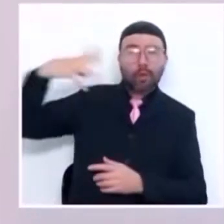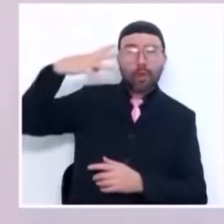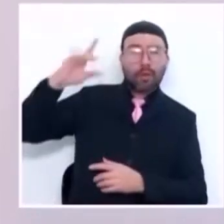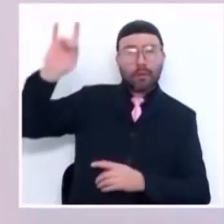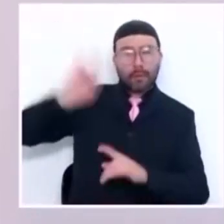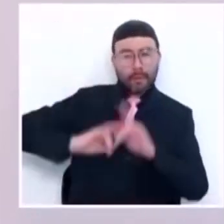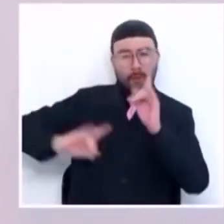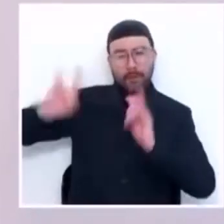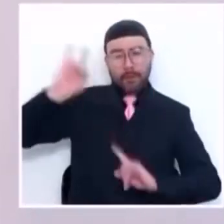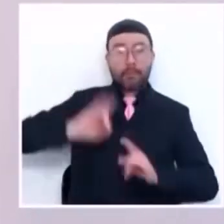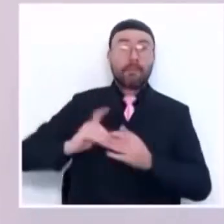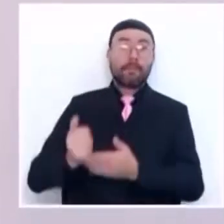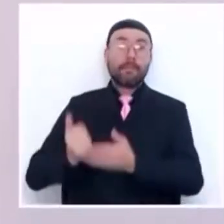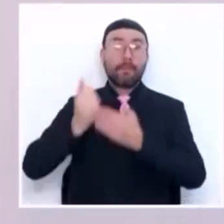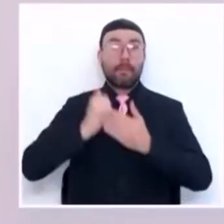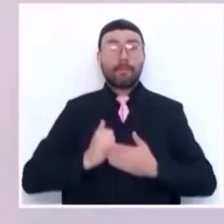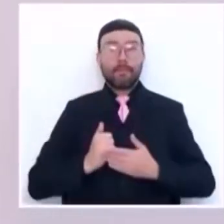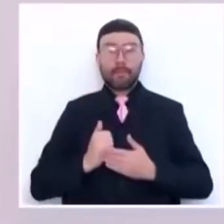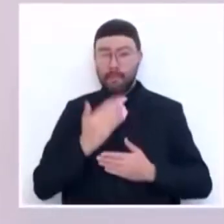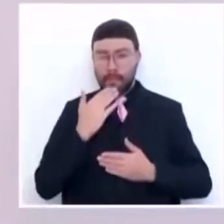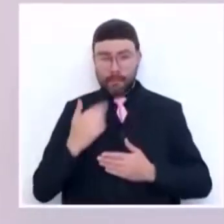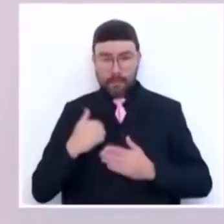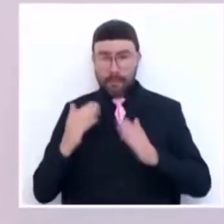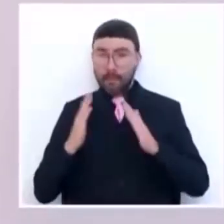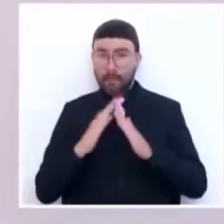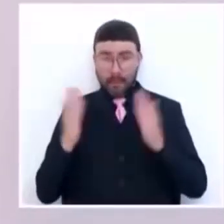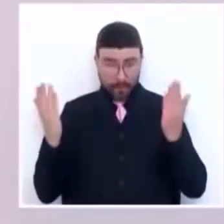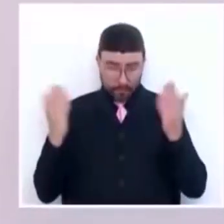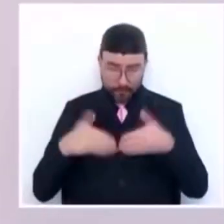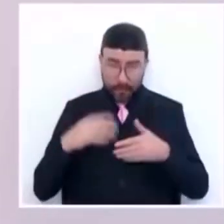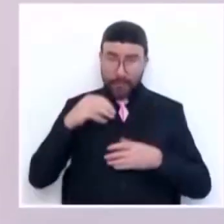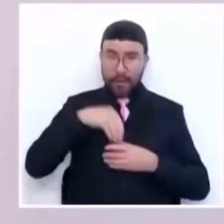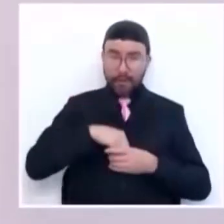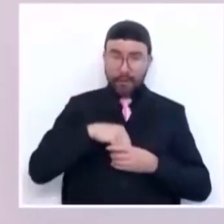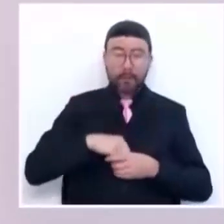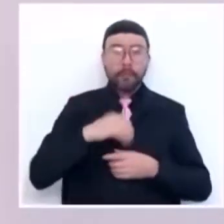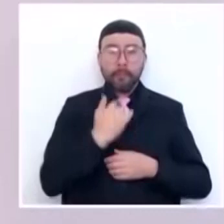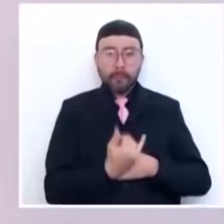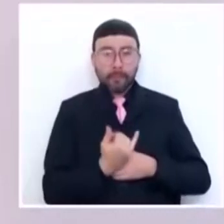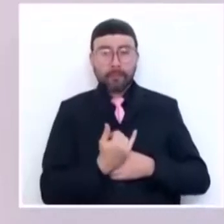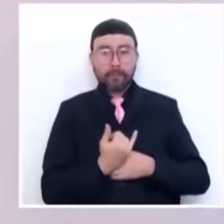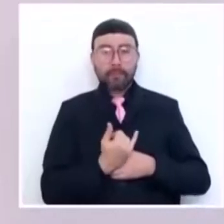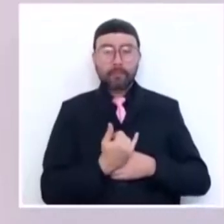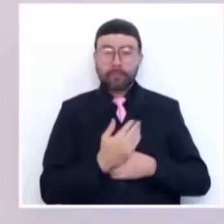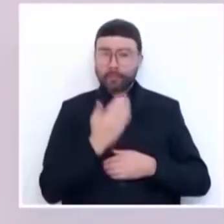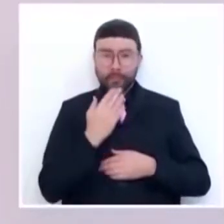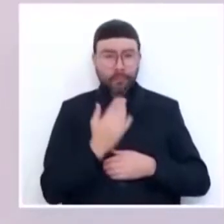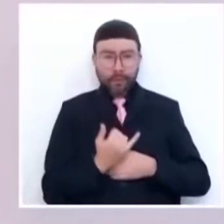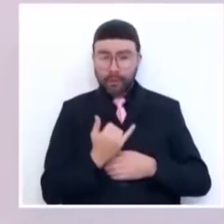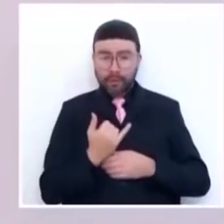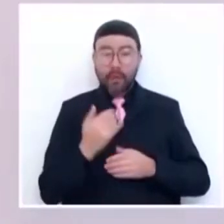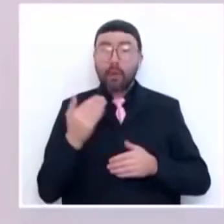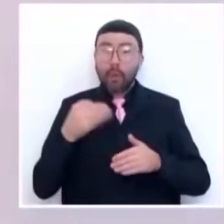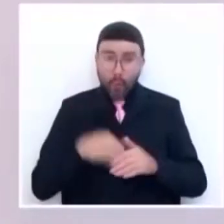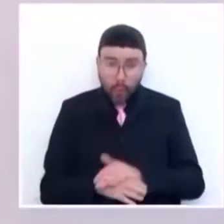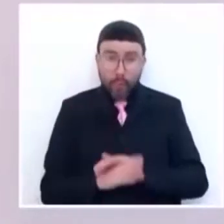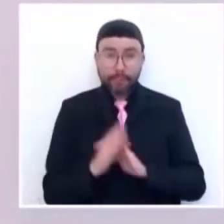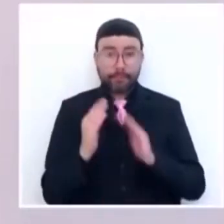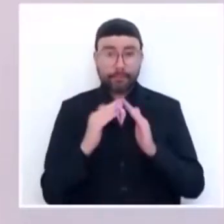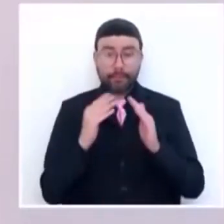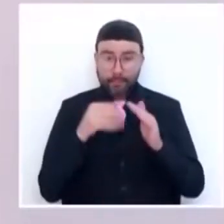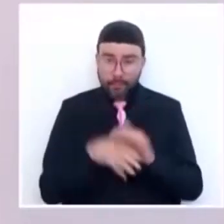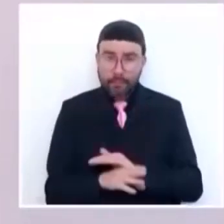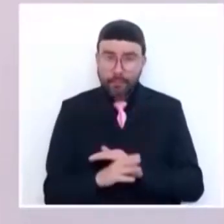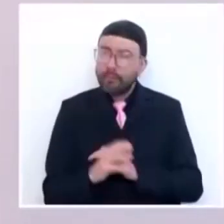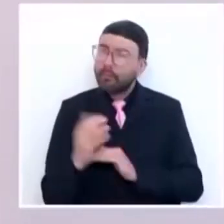y beneficiarnos. El encerramiento, ese distanciamiento y ese guardarnos, que